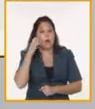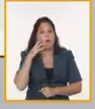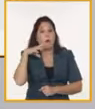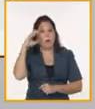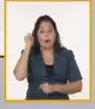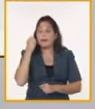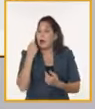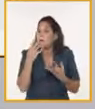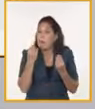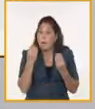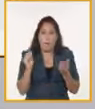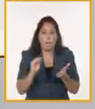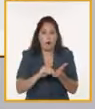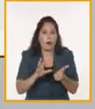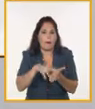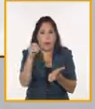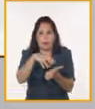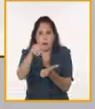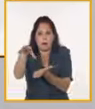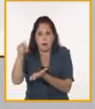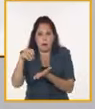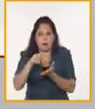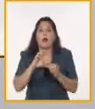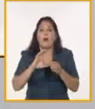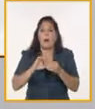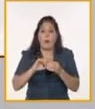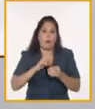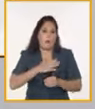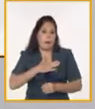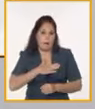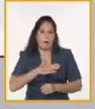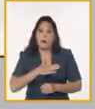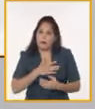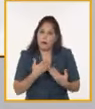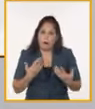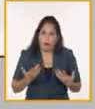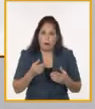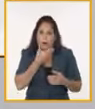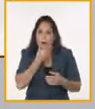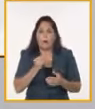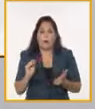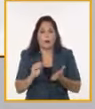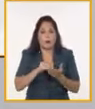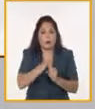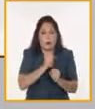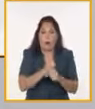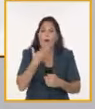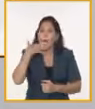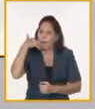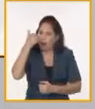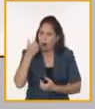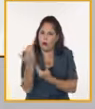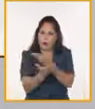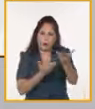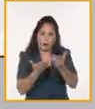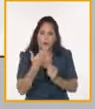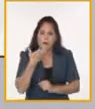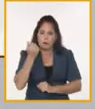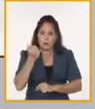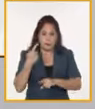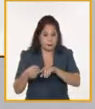interés de del país mantener este nivel de empleo a través de esta de esta forma de de gestión si yo